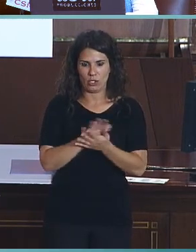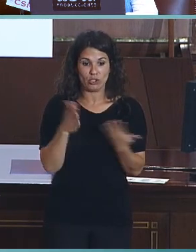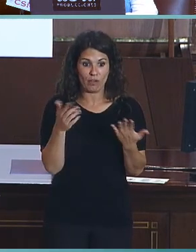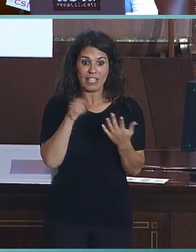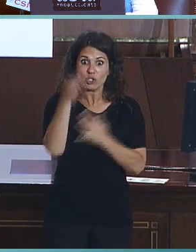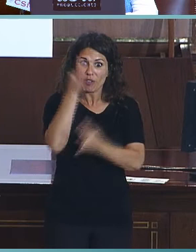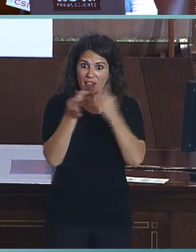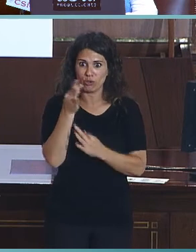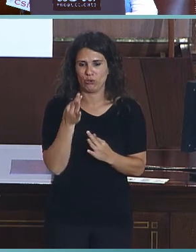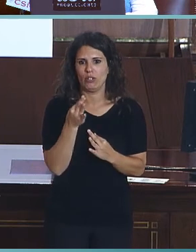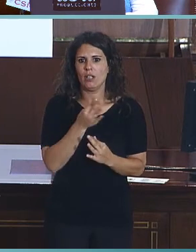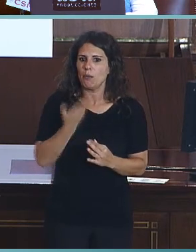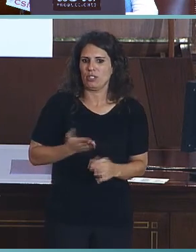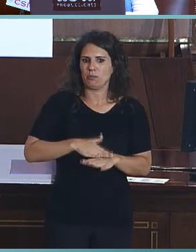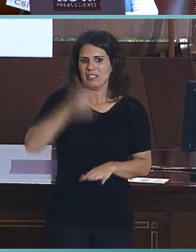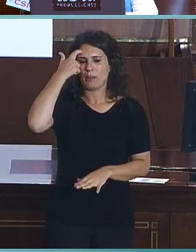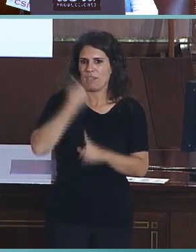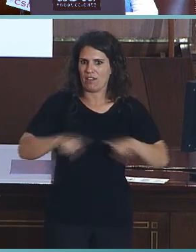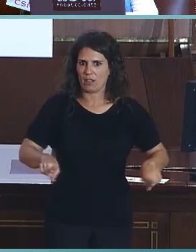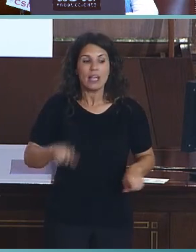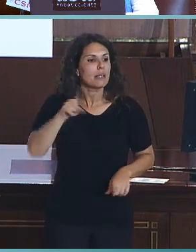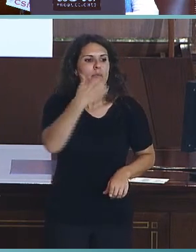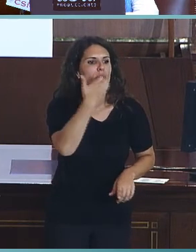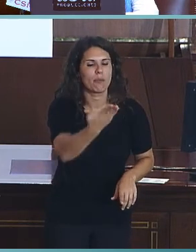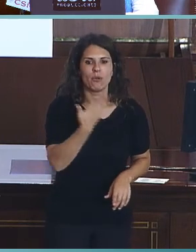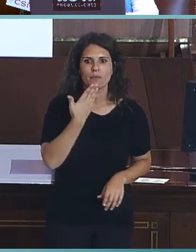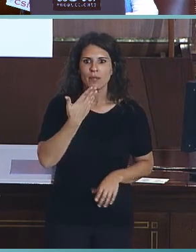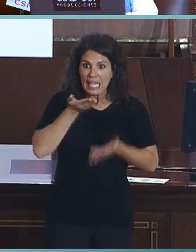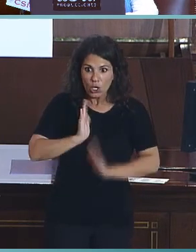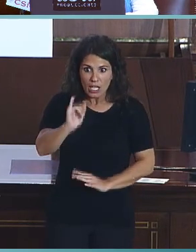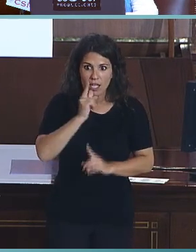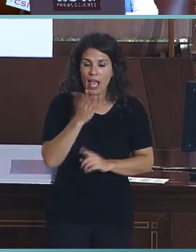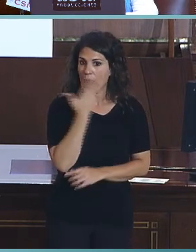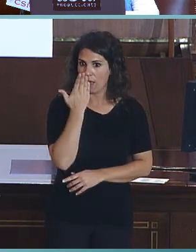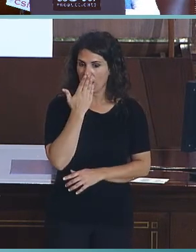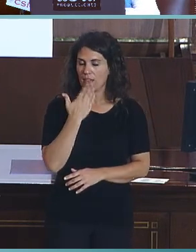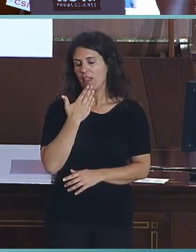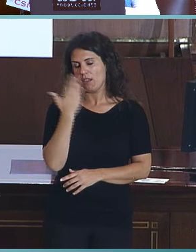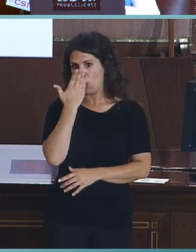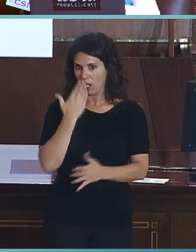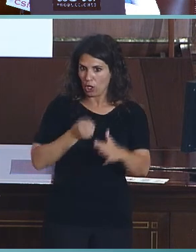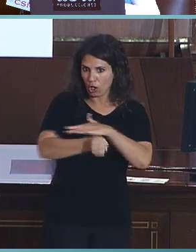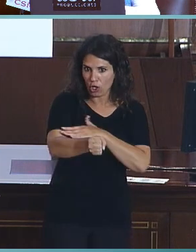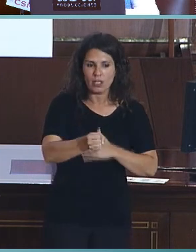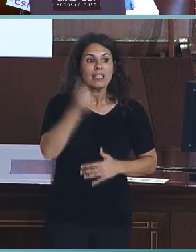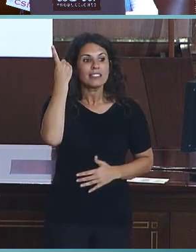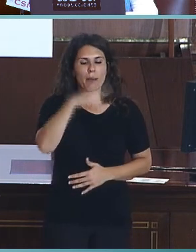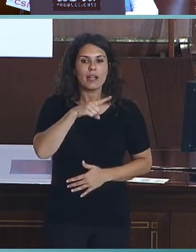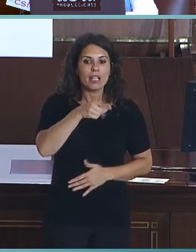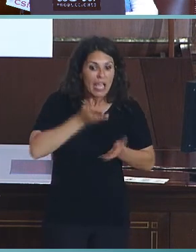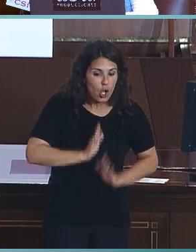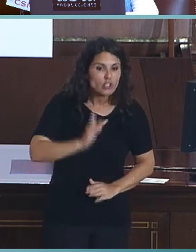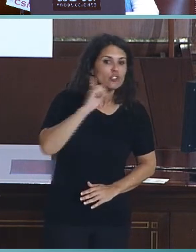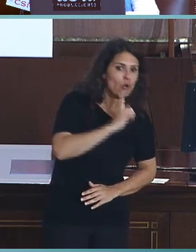existencia de hijos en edad escolar y si esos hijos eran sordos o bien oyentes. Y también la